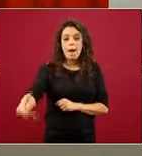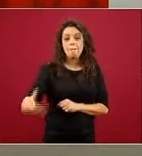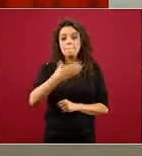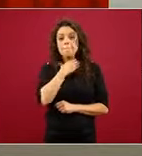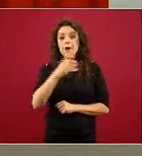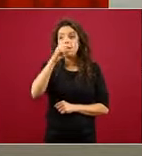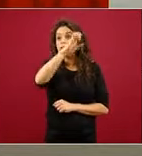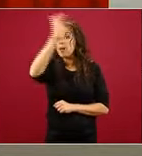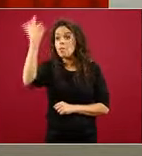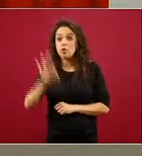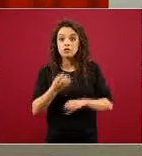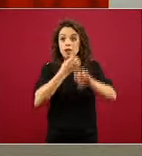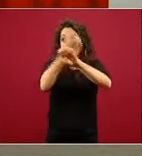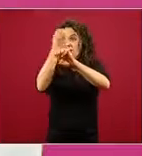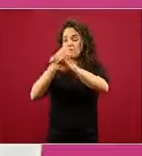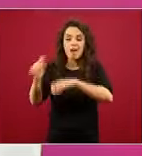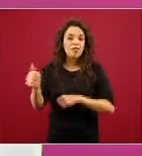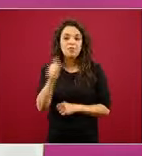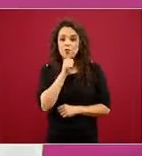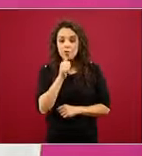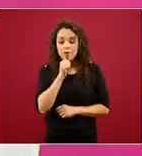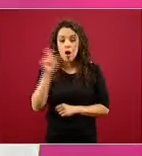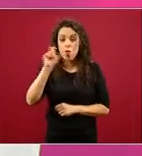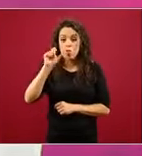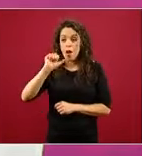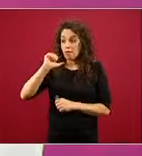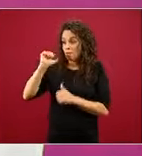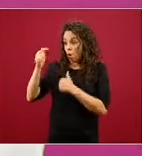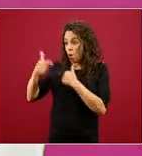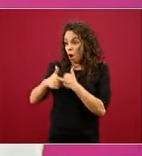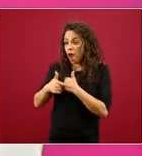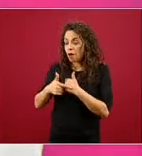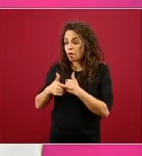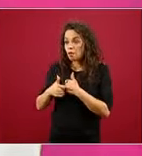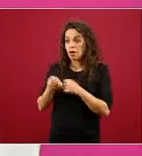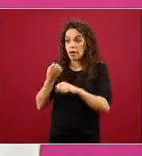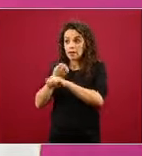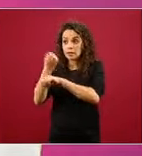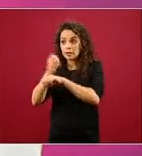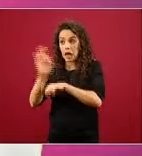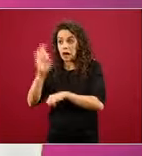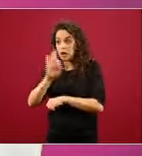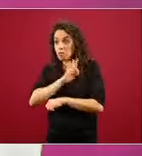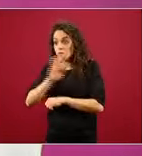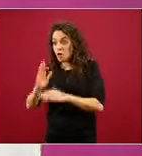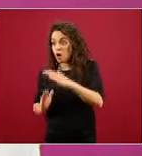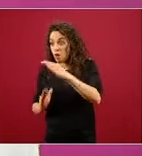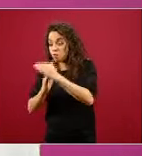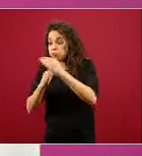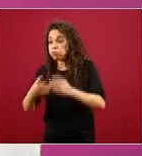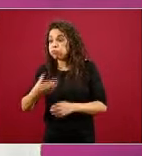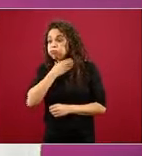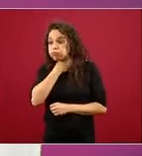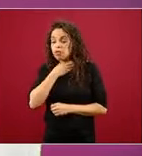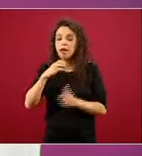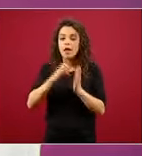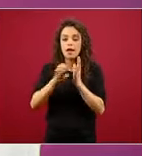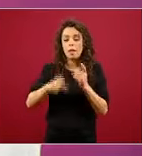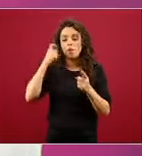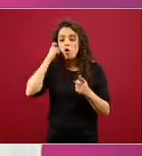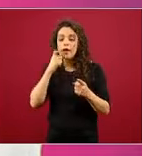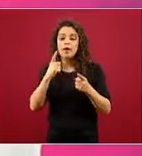Y aquellos que han estado muy cerca, en su momento lo estuvo Guerrero, estamos viendo lógicamente a Tabasco, Quintana Roo